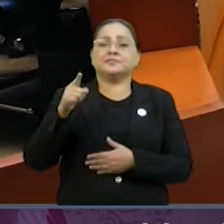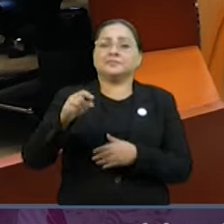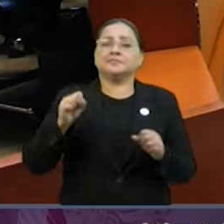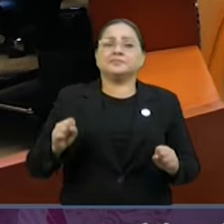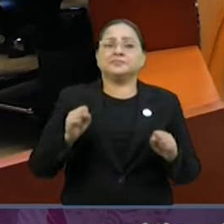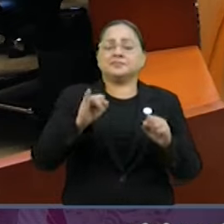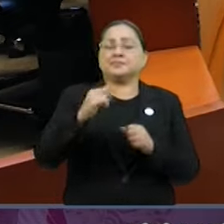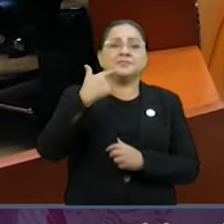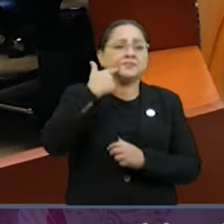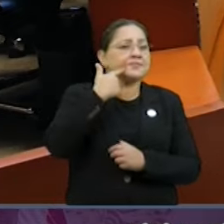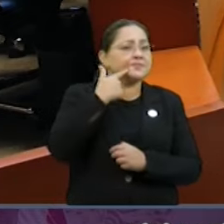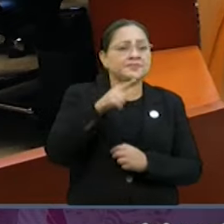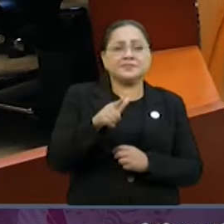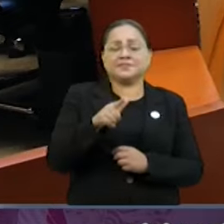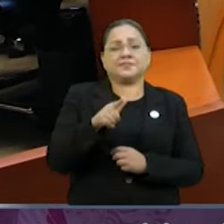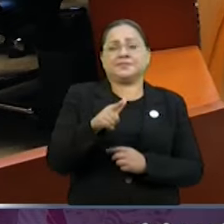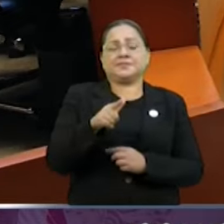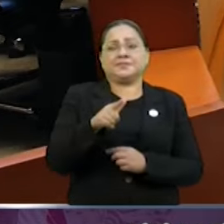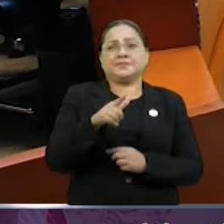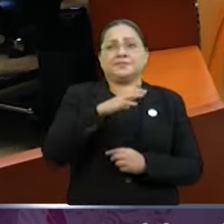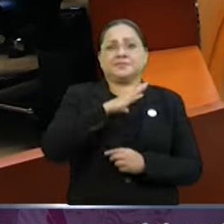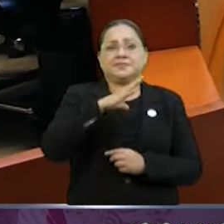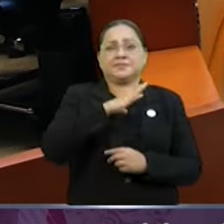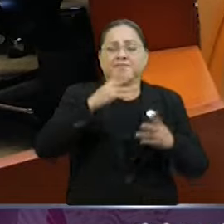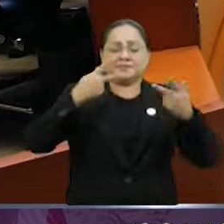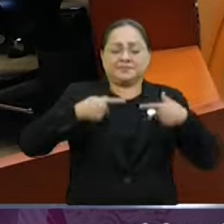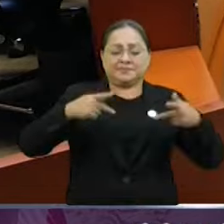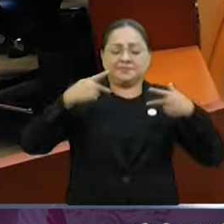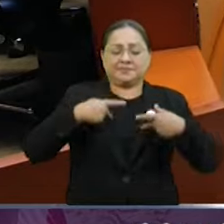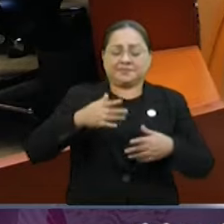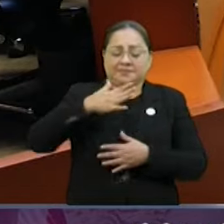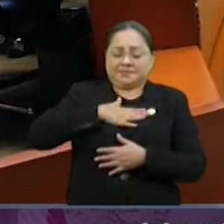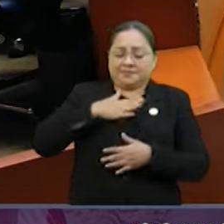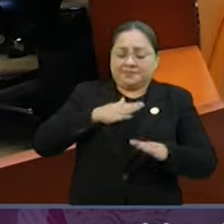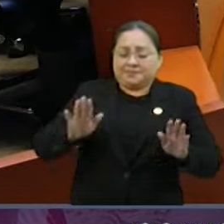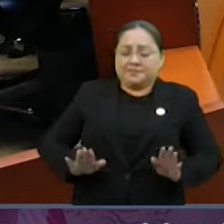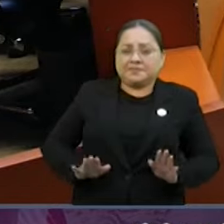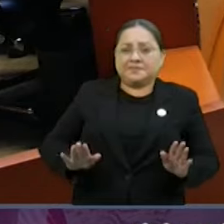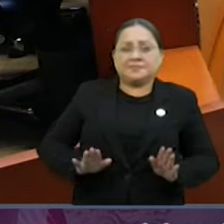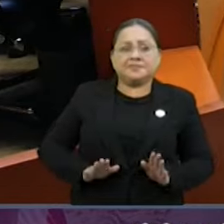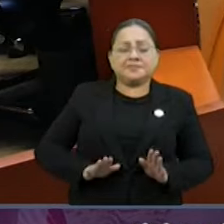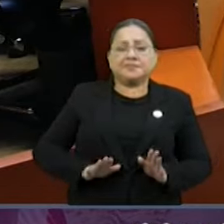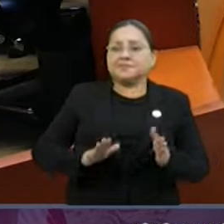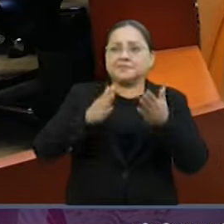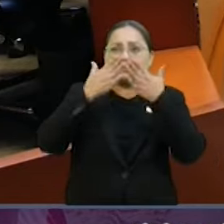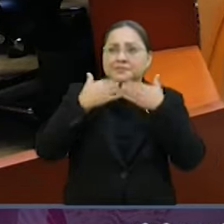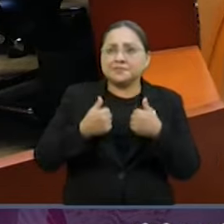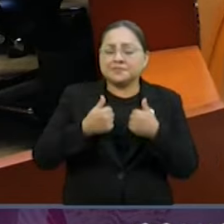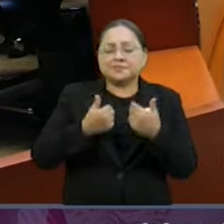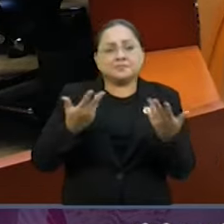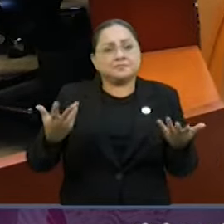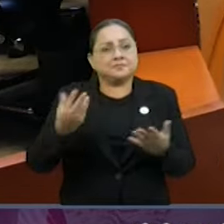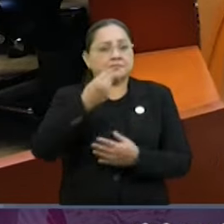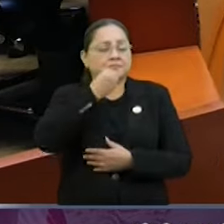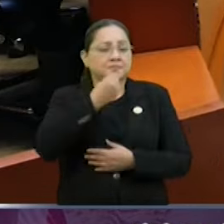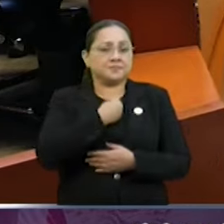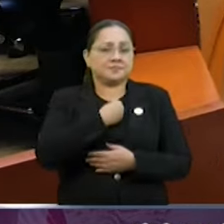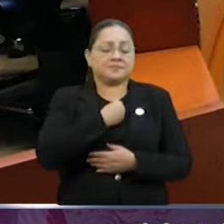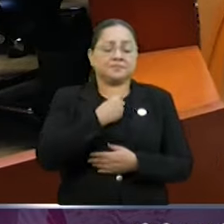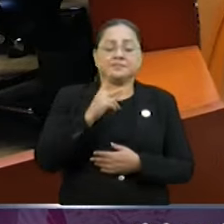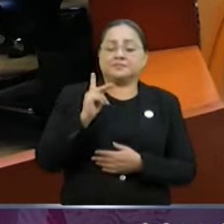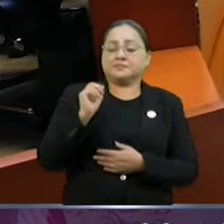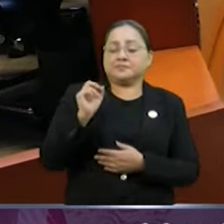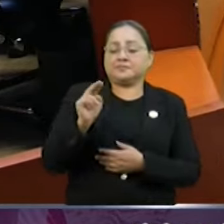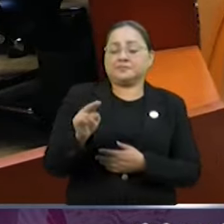y dispuestos a avalar a personas que no sean sus cuotas, que no sean sus cuates. Acción